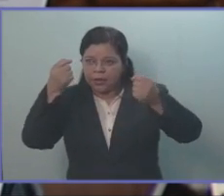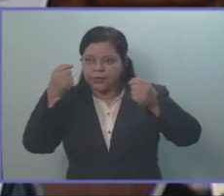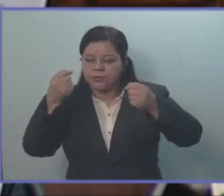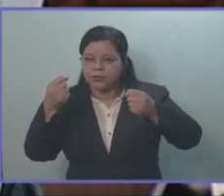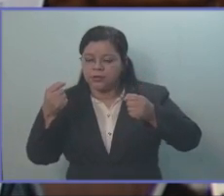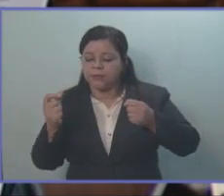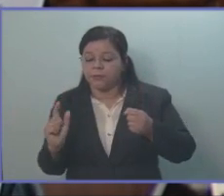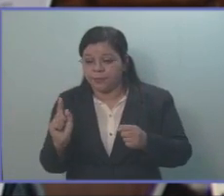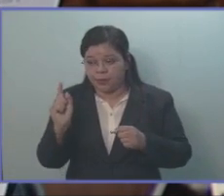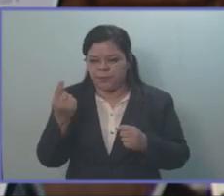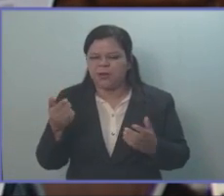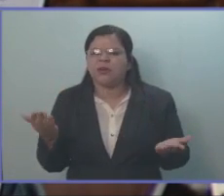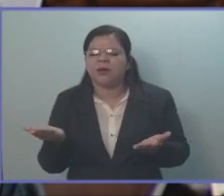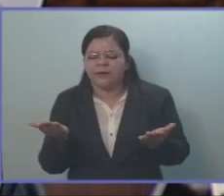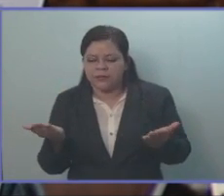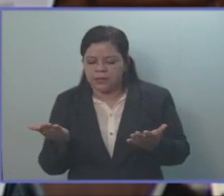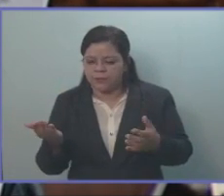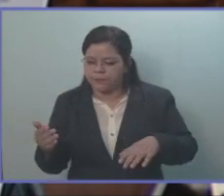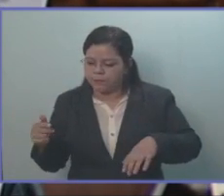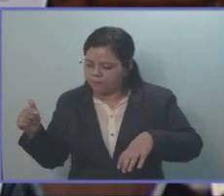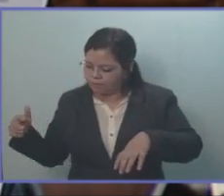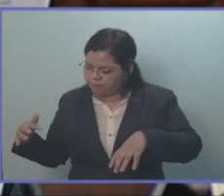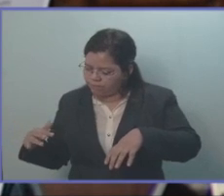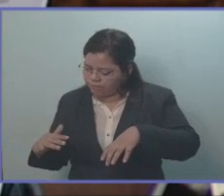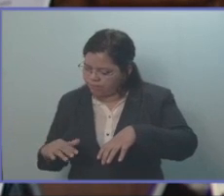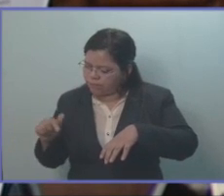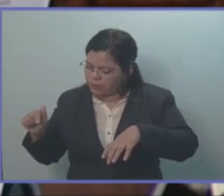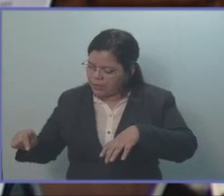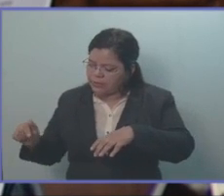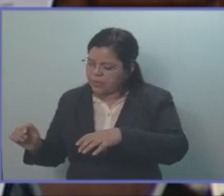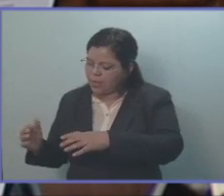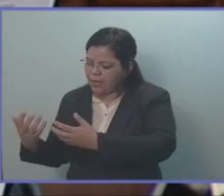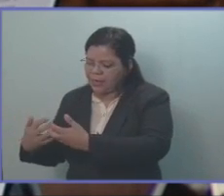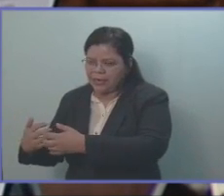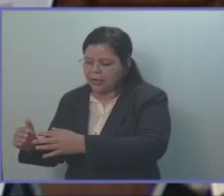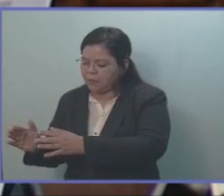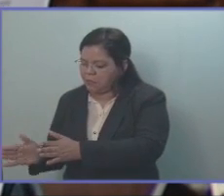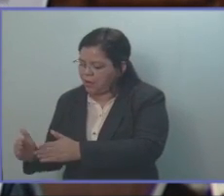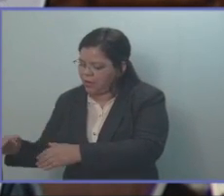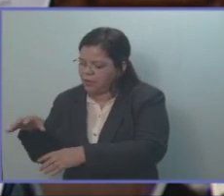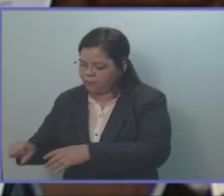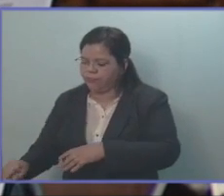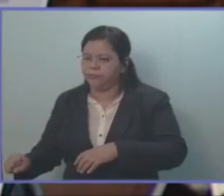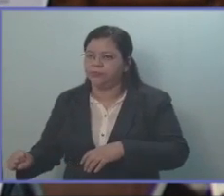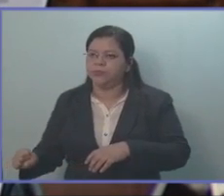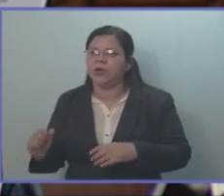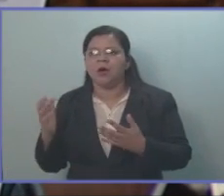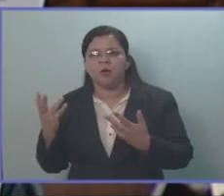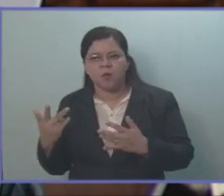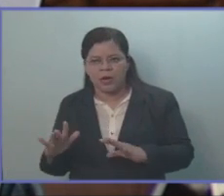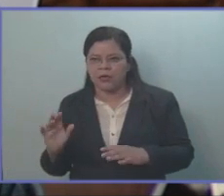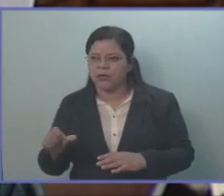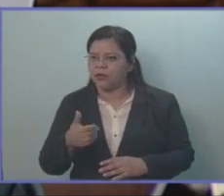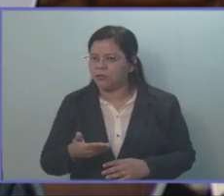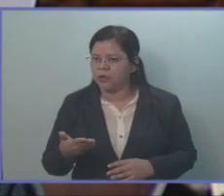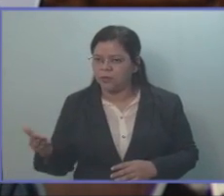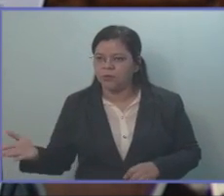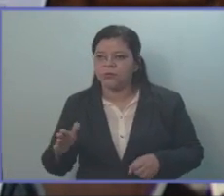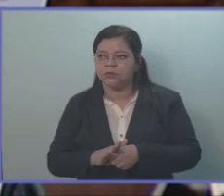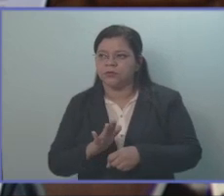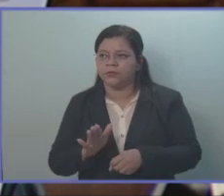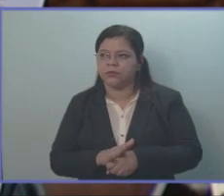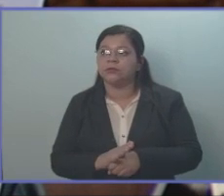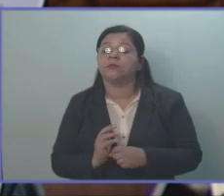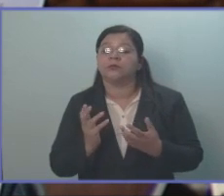como primera medida se procederá a su incautación y a cualquier otra medida que se considere necesaria